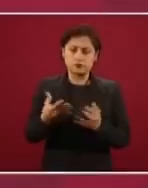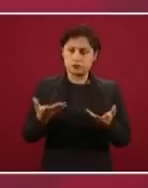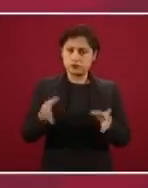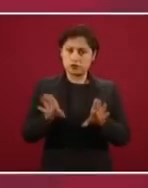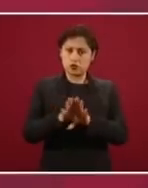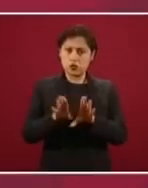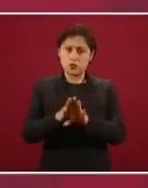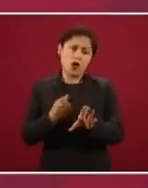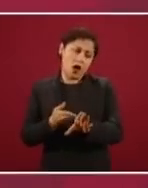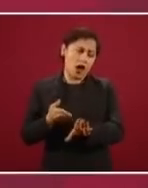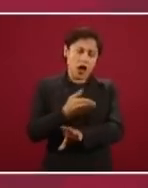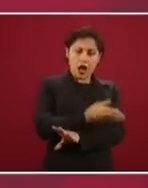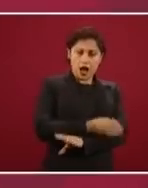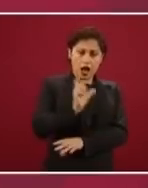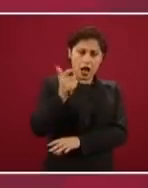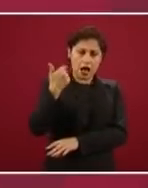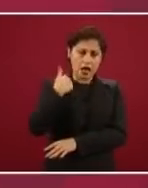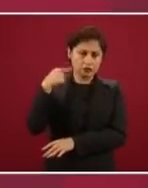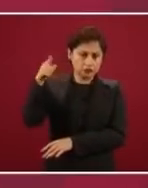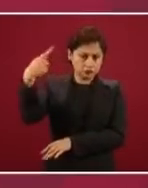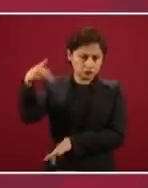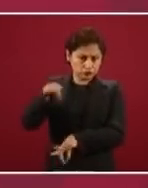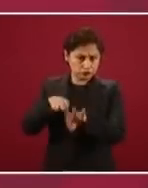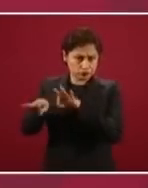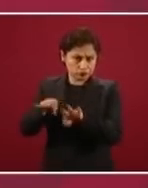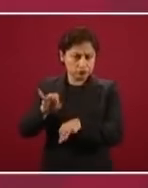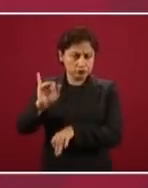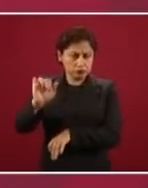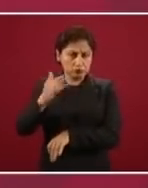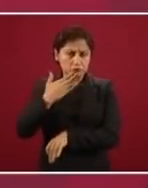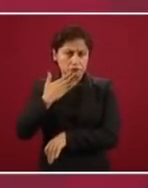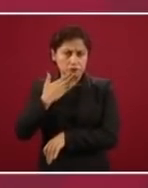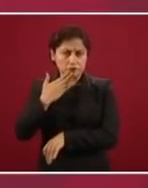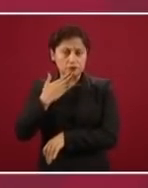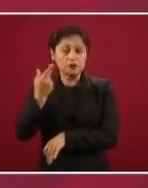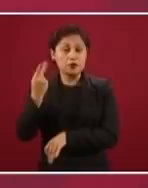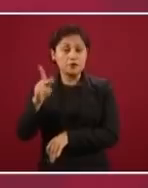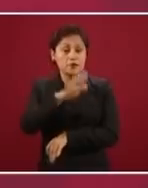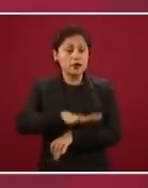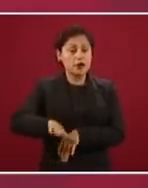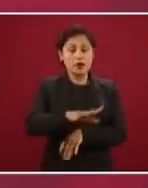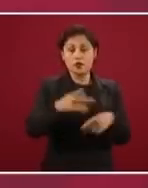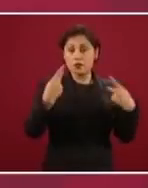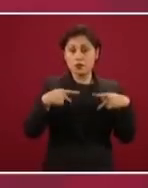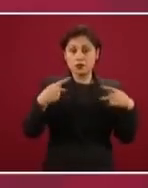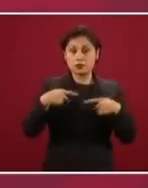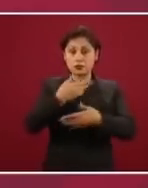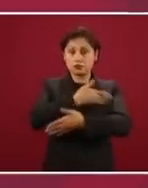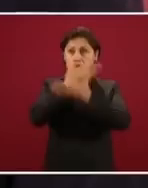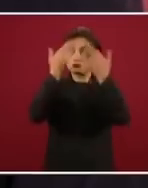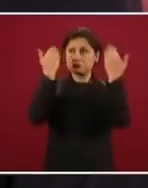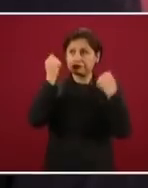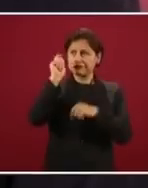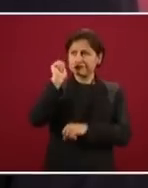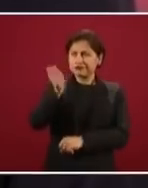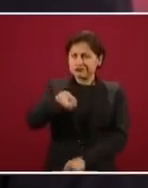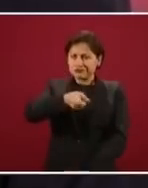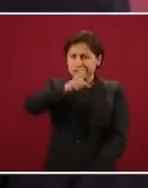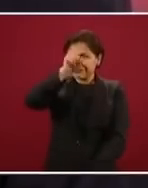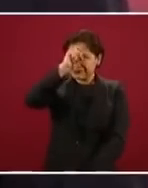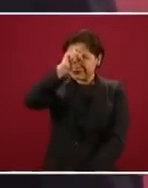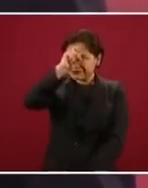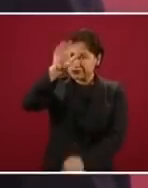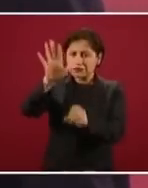pasada administración y la gente no sabía porque se quedaba el dinero arriba